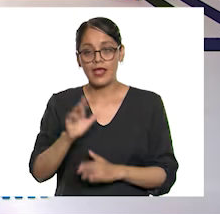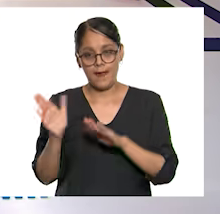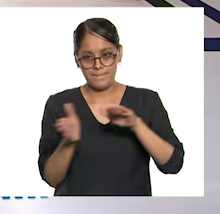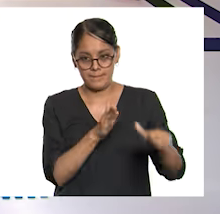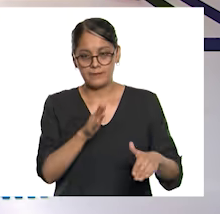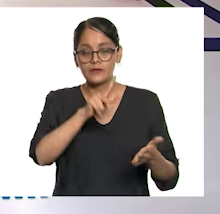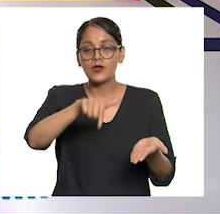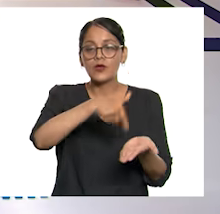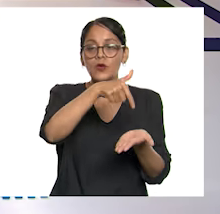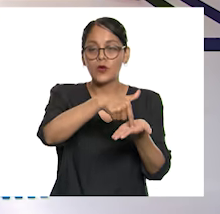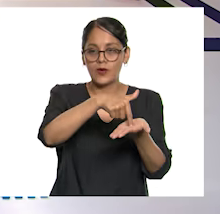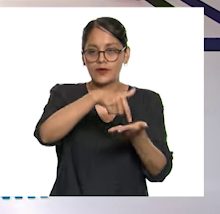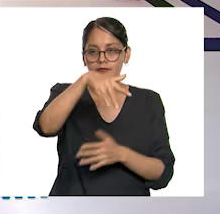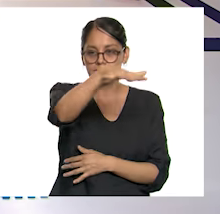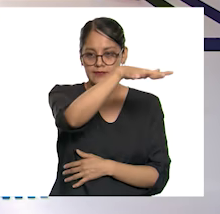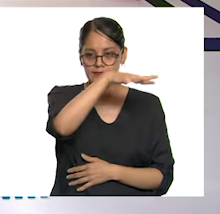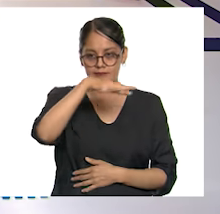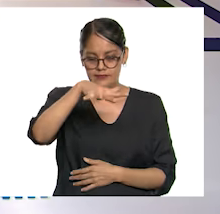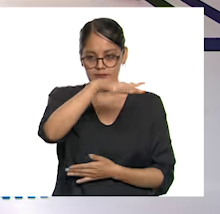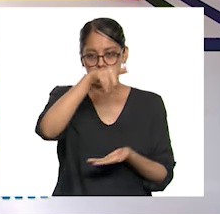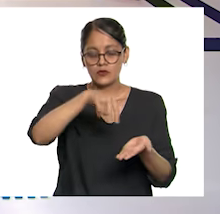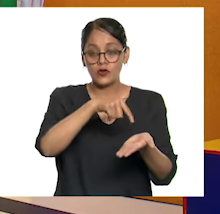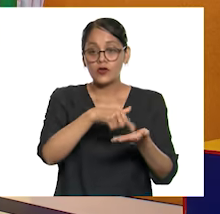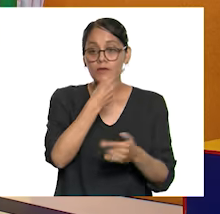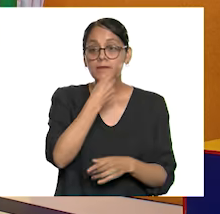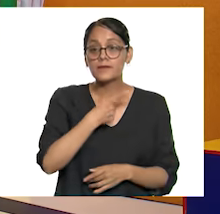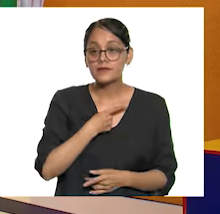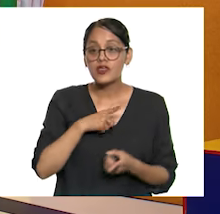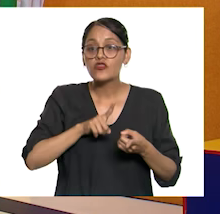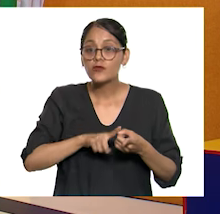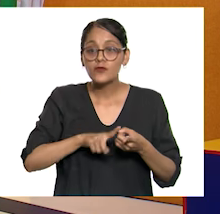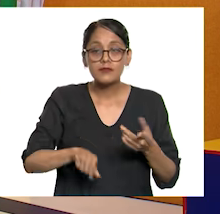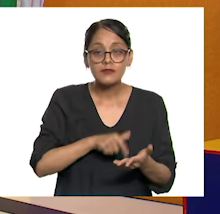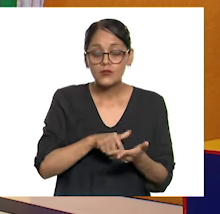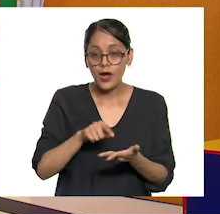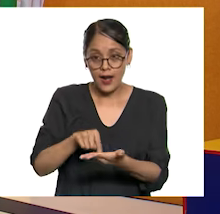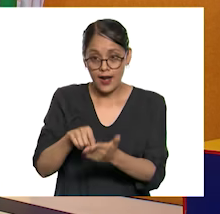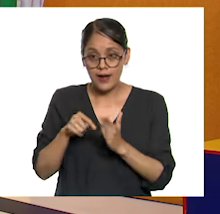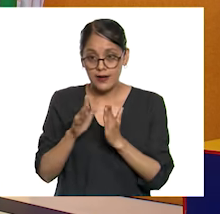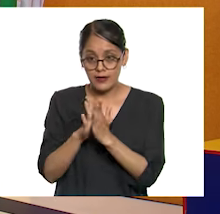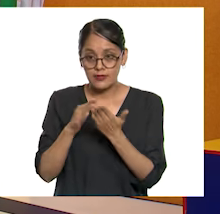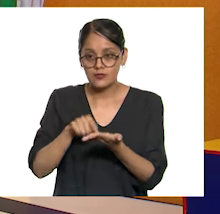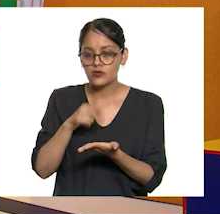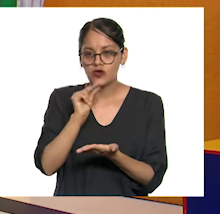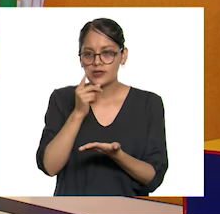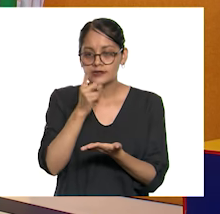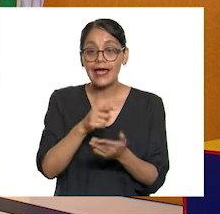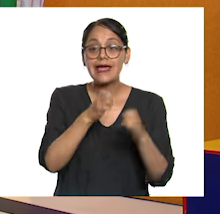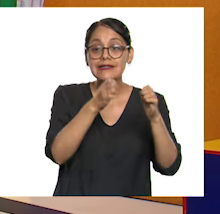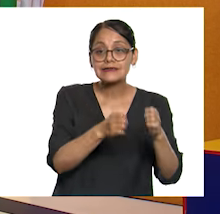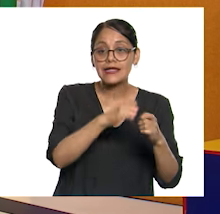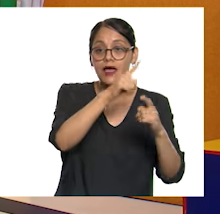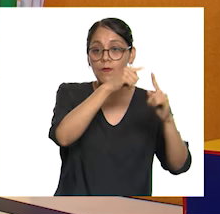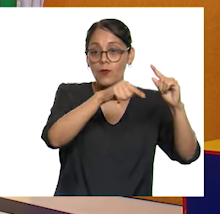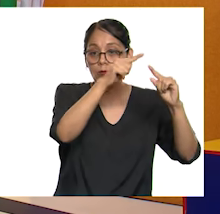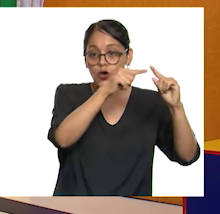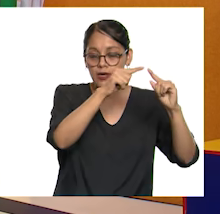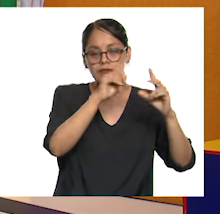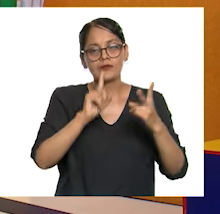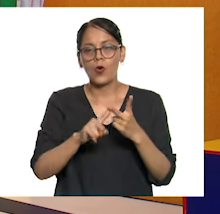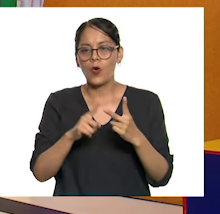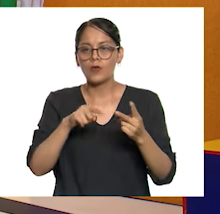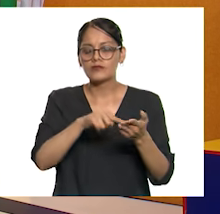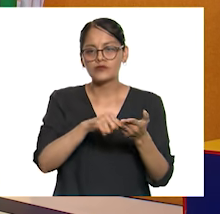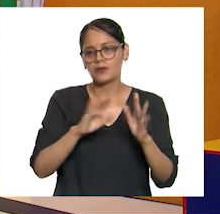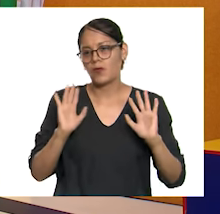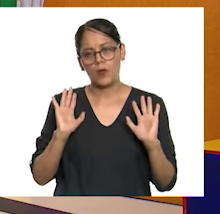escenarios, pues bueno, no nos dice exactamente dónde se desarrolla, no dice estando en un molino o estando en... No, es a